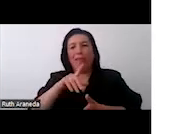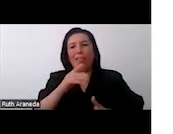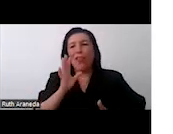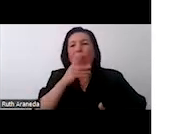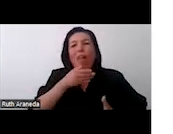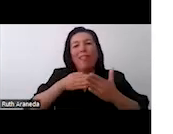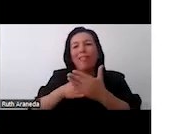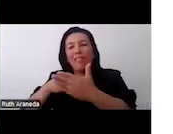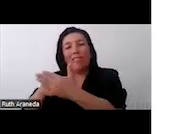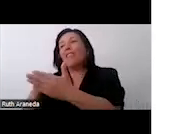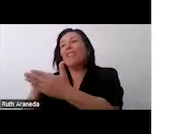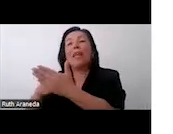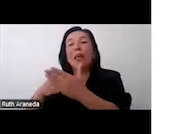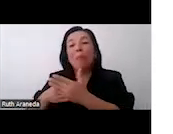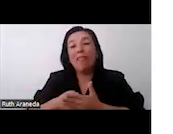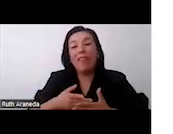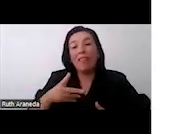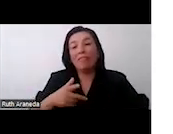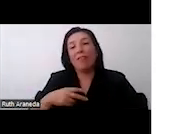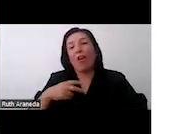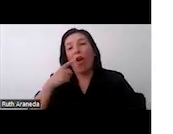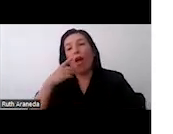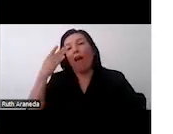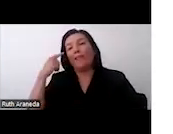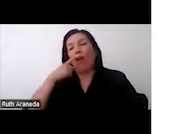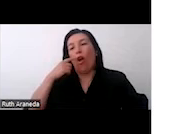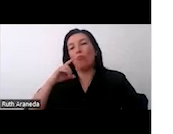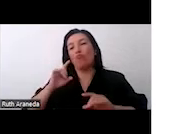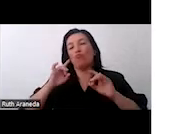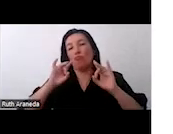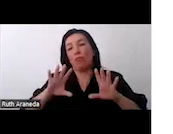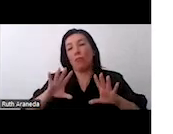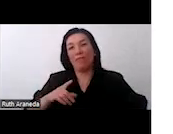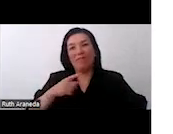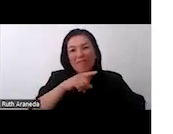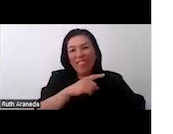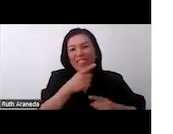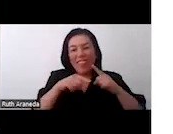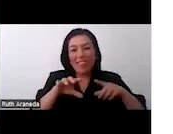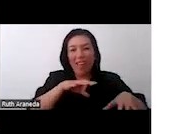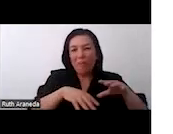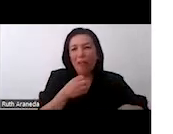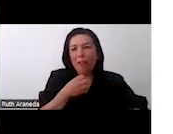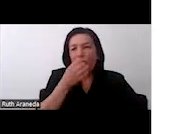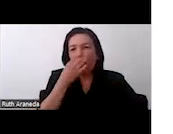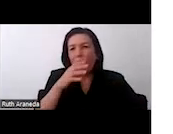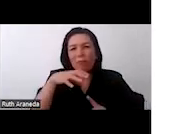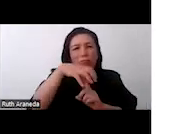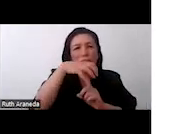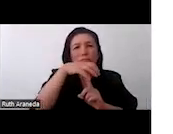límite que se estableció por conceptos humanos, sino que ellos están de acuerdo a